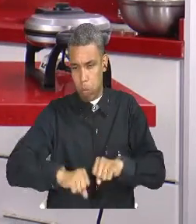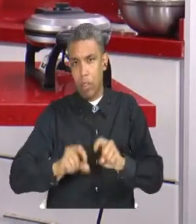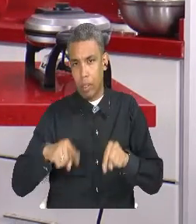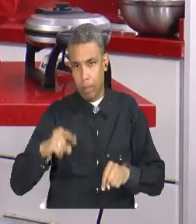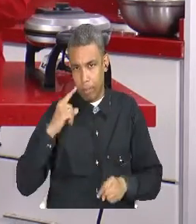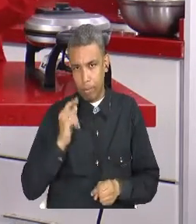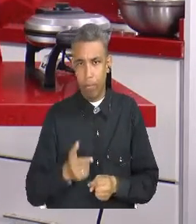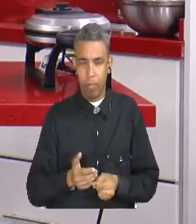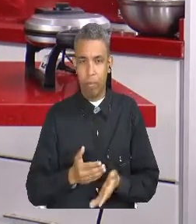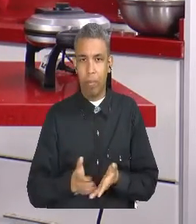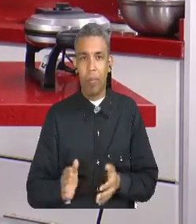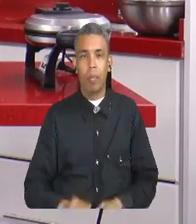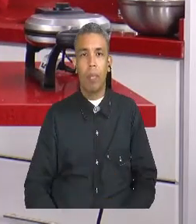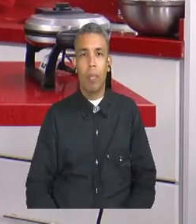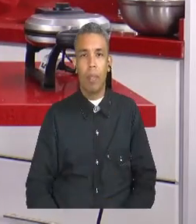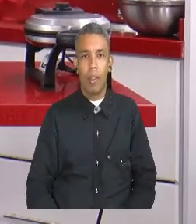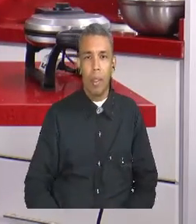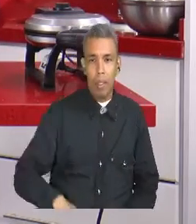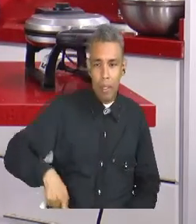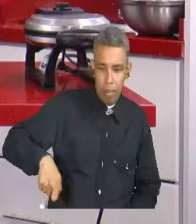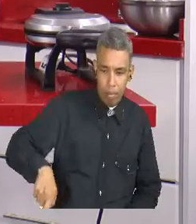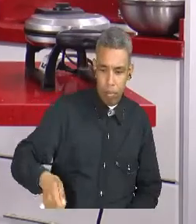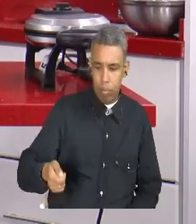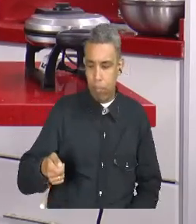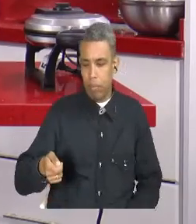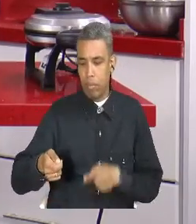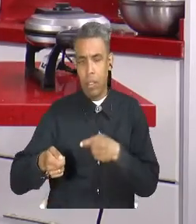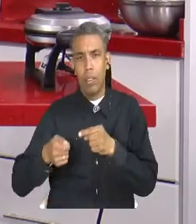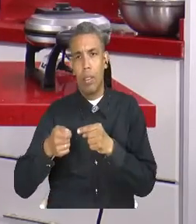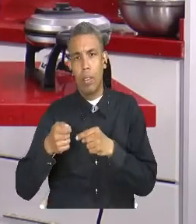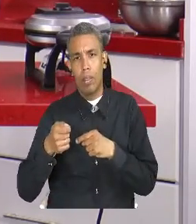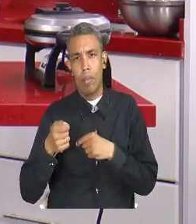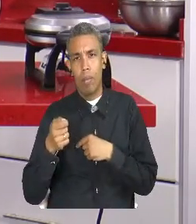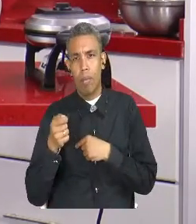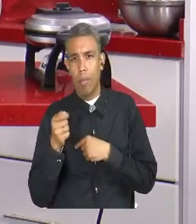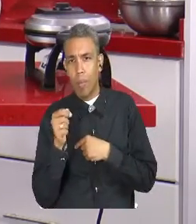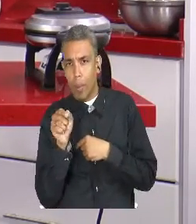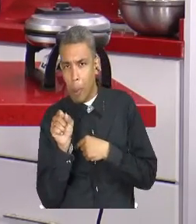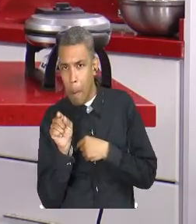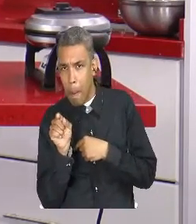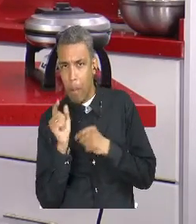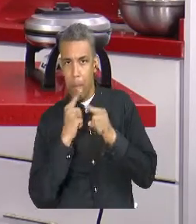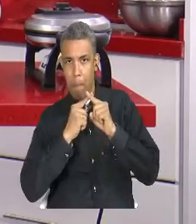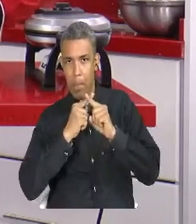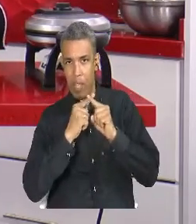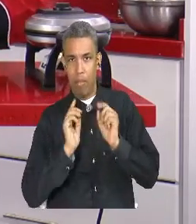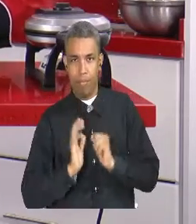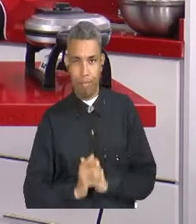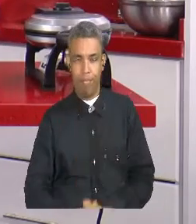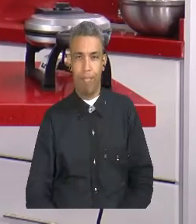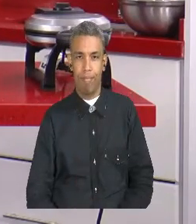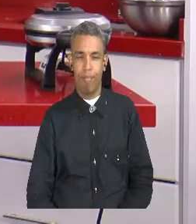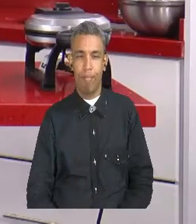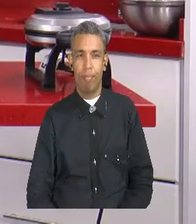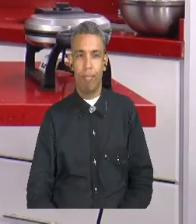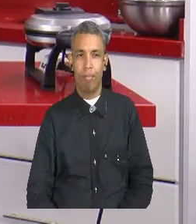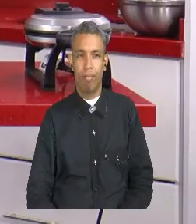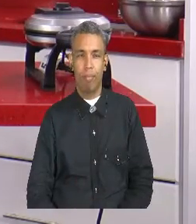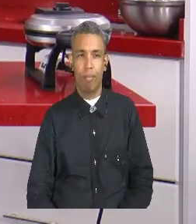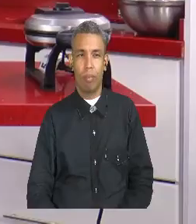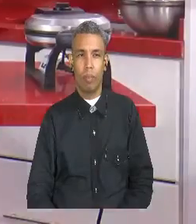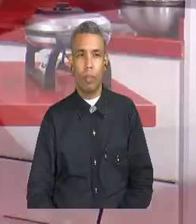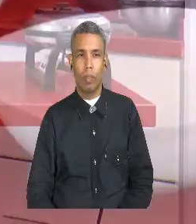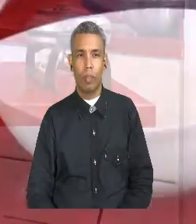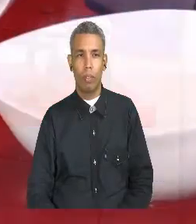dos medias cucharitas de polvo hornear. Jenny, si quieres me colaboras, ¿está la sal? Sí. Vamos.